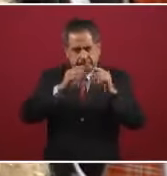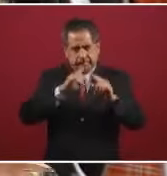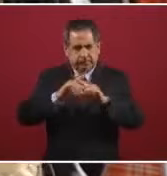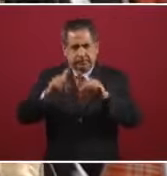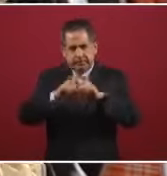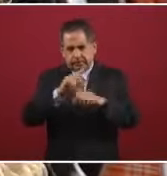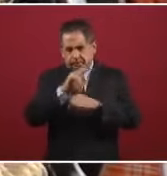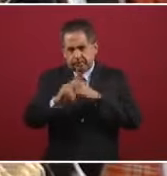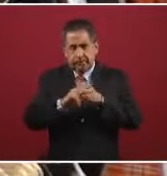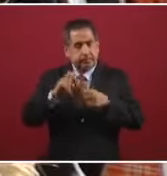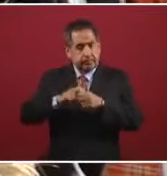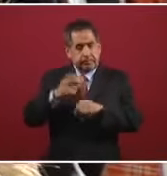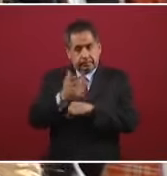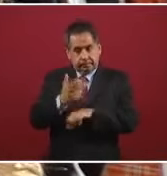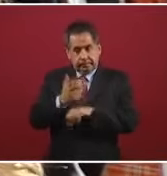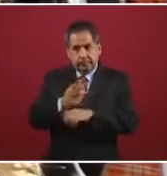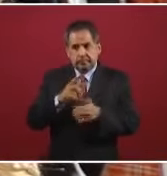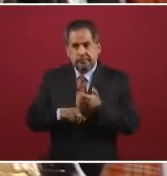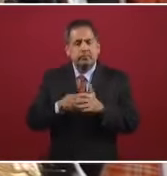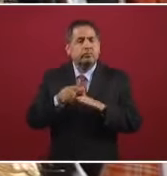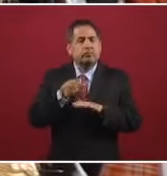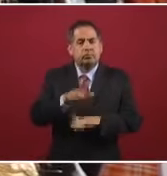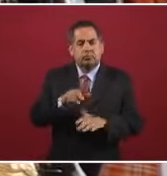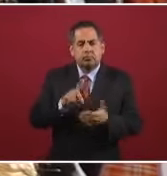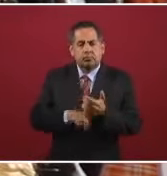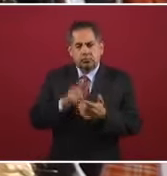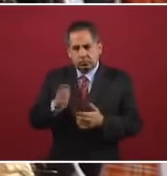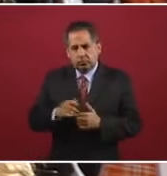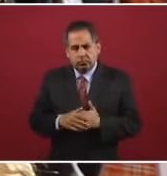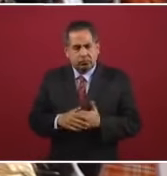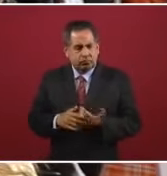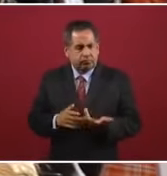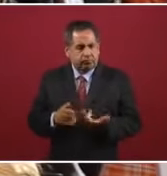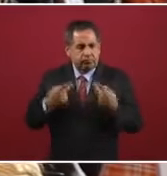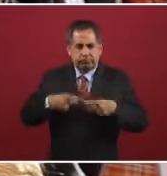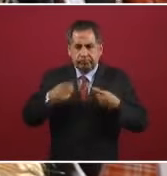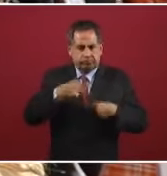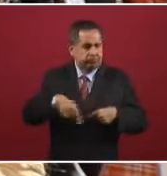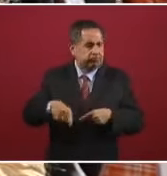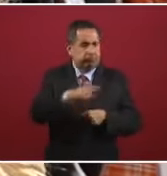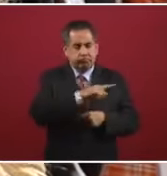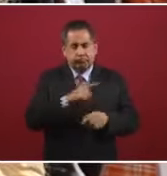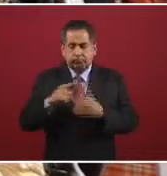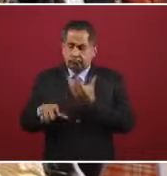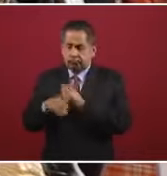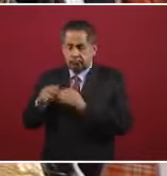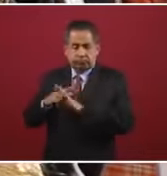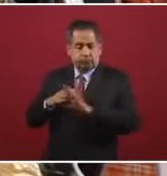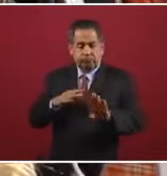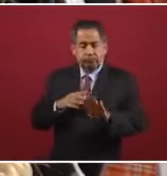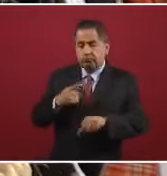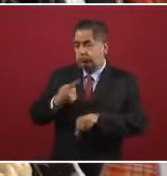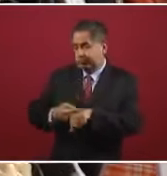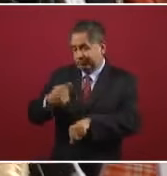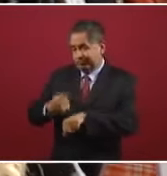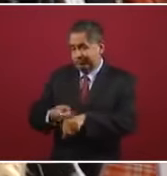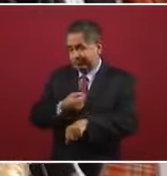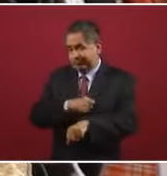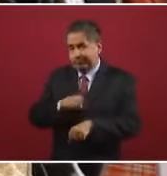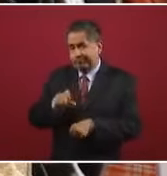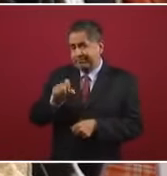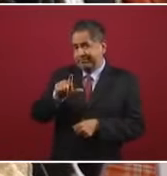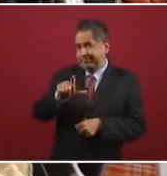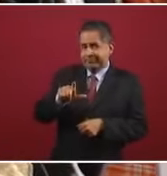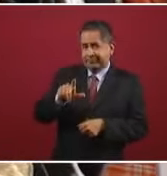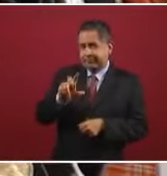nuestro país en los Estados Unidos con respecto a la salud de los migrantes, que son más de 27 o 30 millones